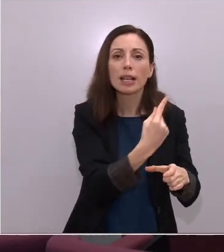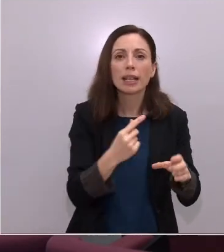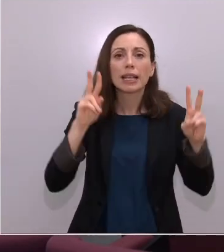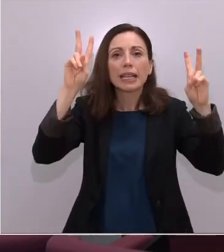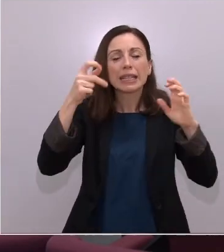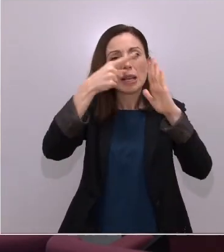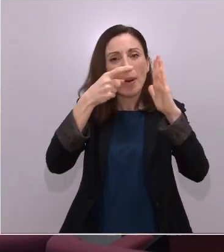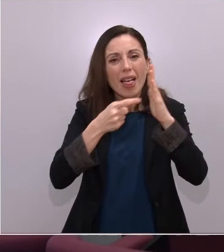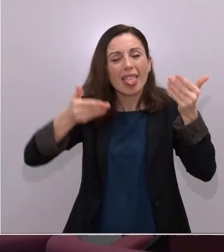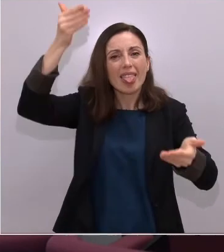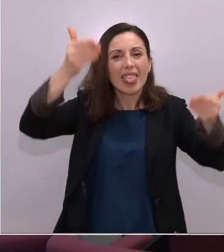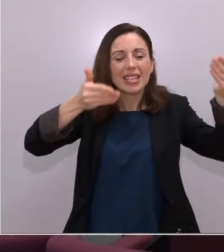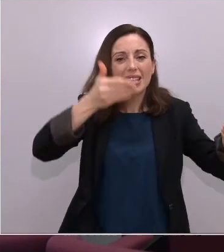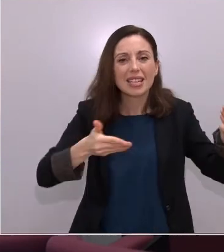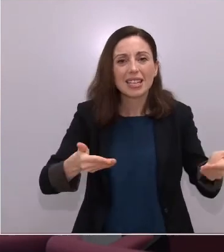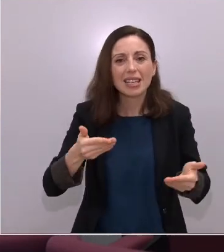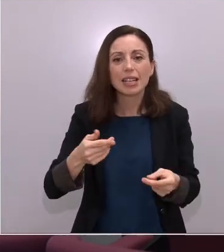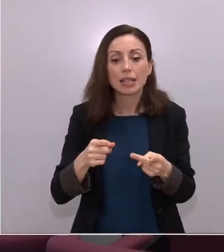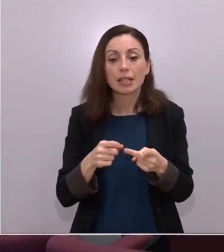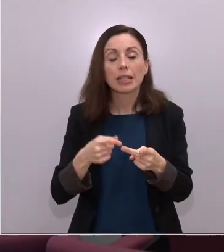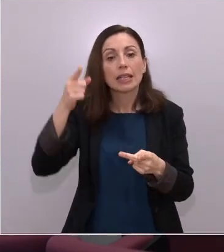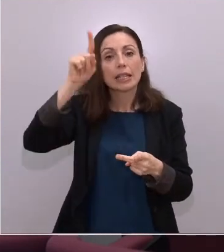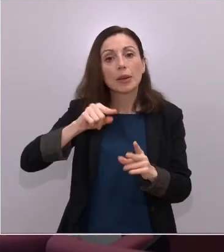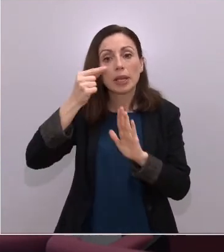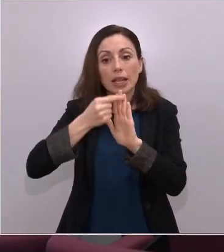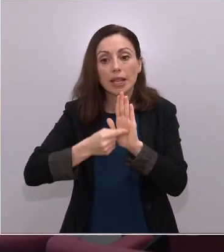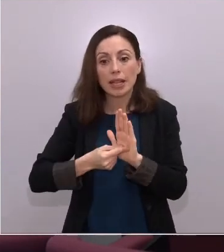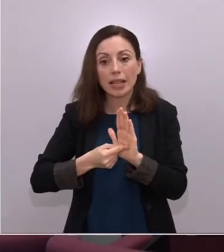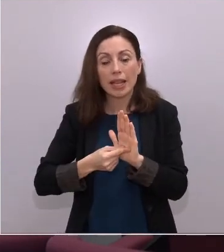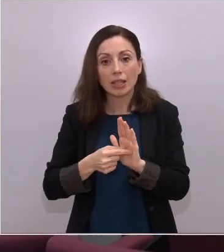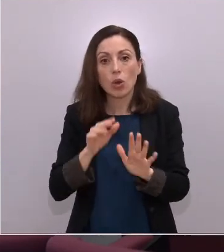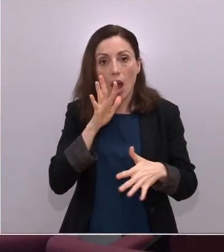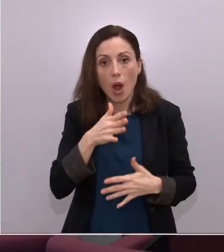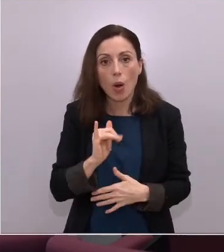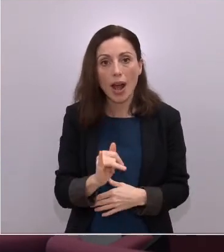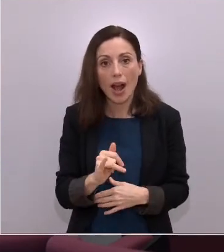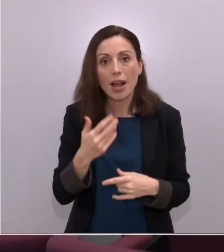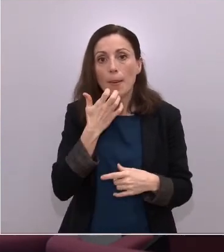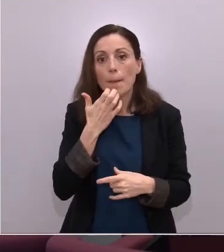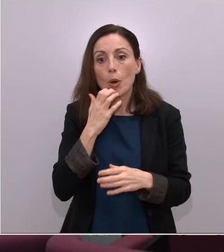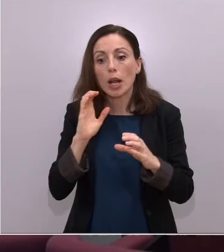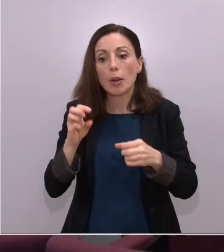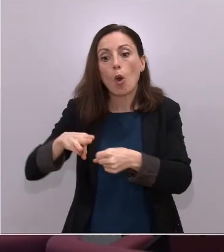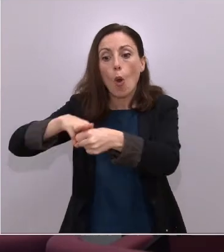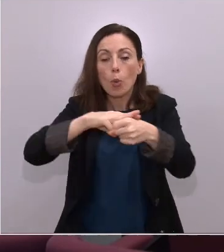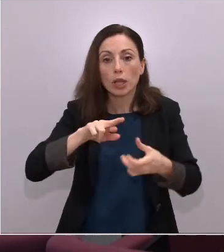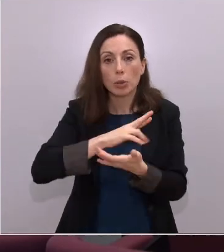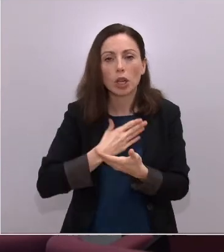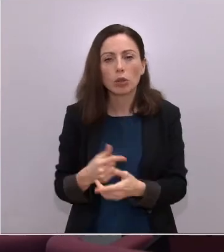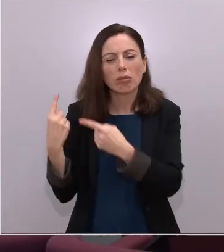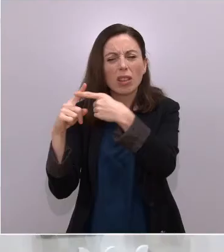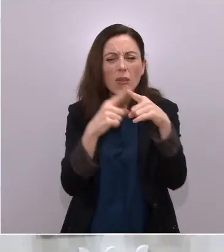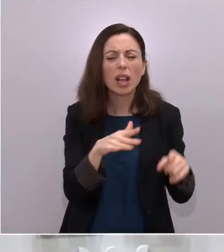medidas de desescalada y también si consideran, con los datos que tenemos encima de la mesa, que debe haber diferencia entre los distintos municipios de la región.